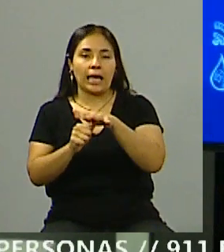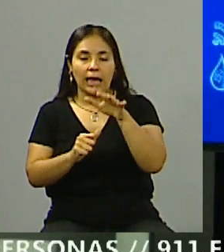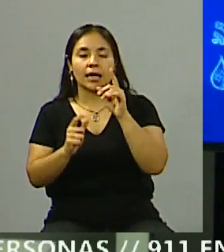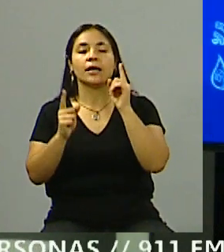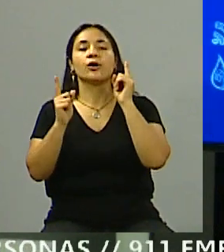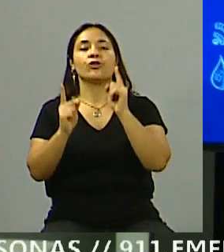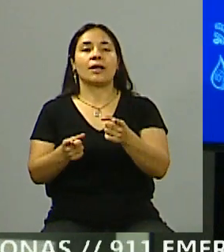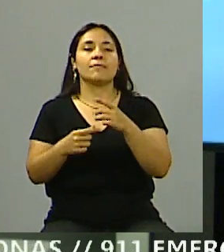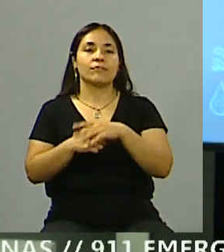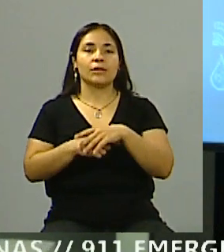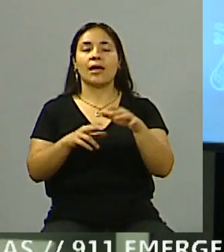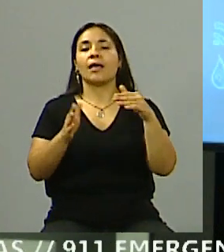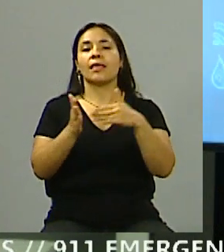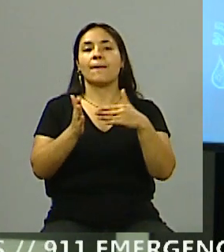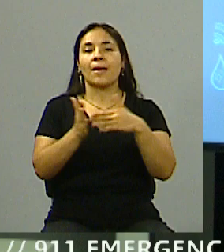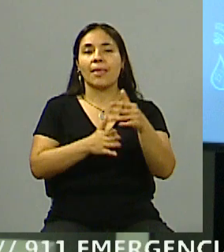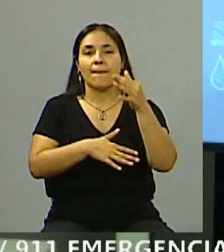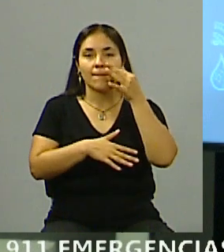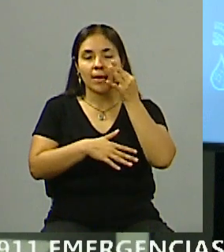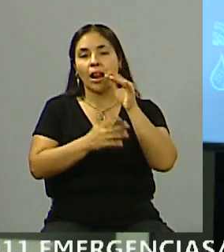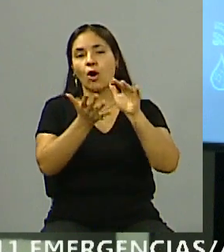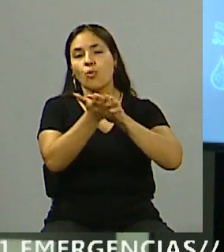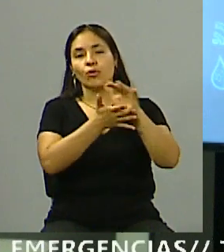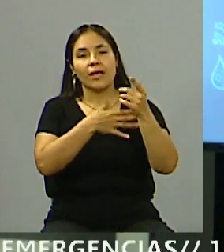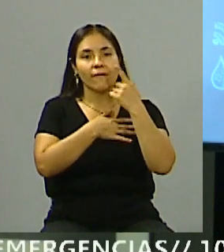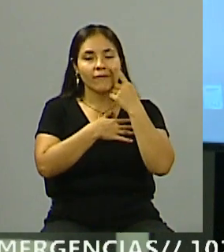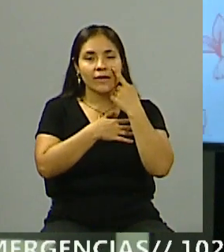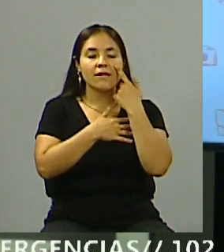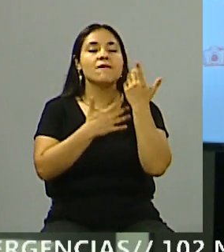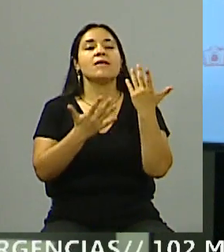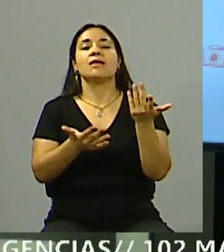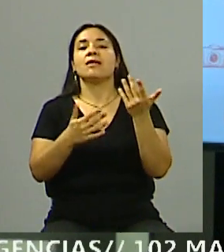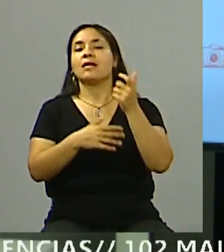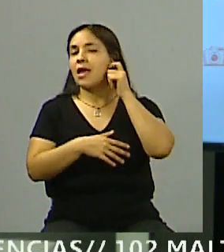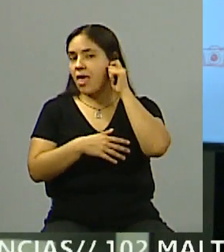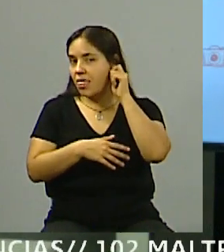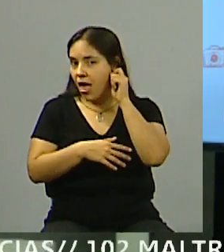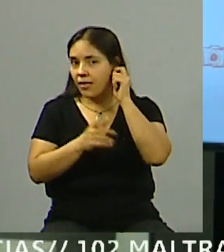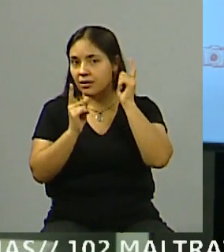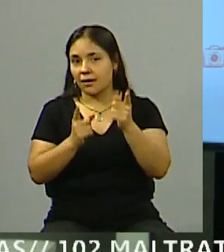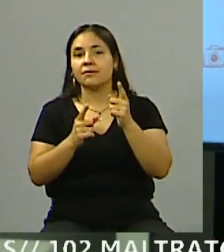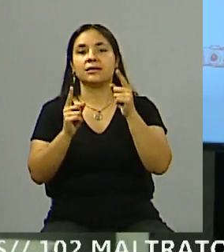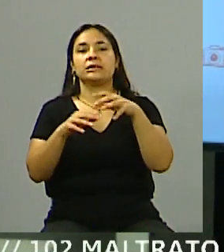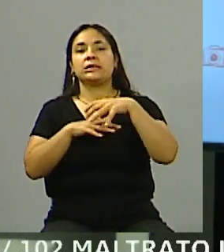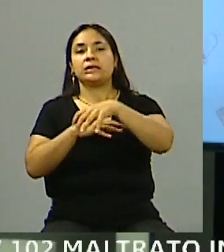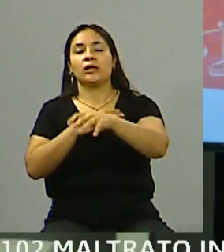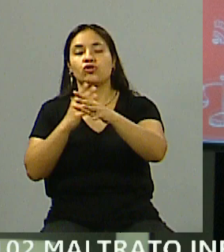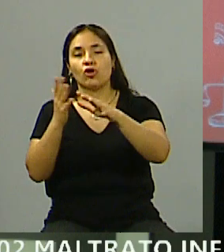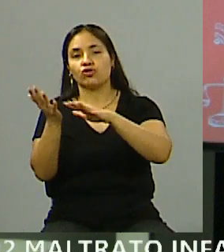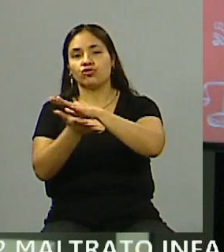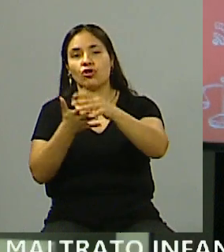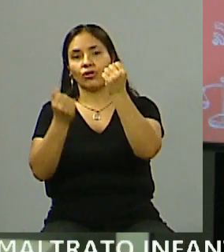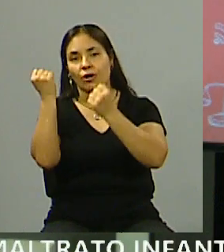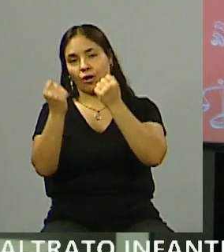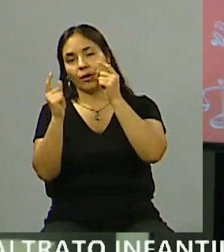a las etnias, a las edades, y ni hablar del sector socioeconómico, ¿no? Entonces son esos los